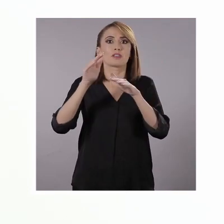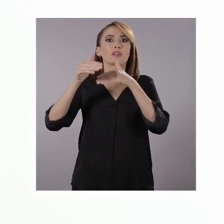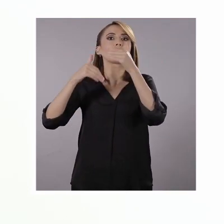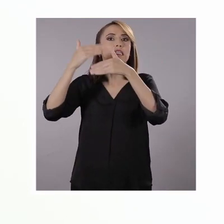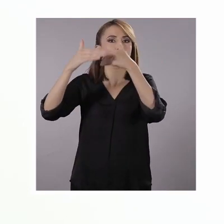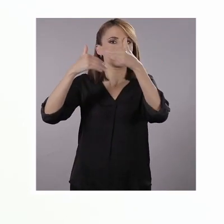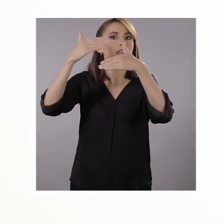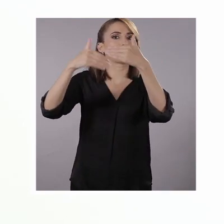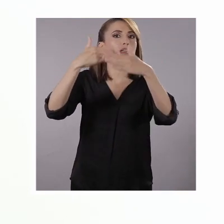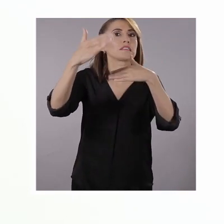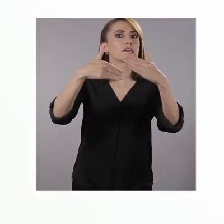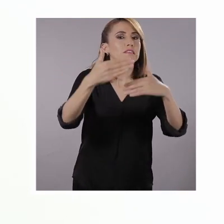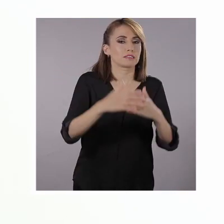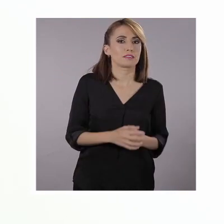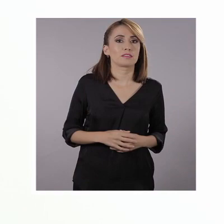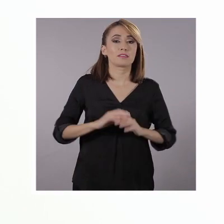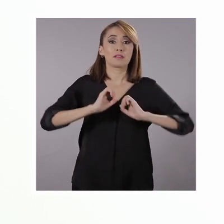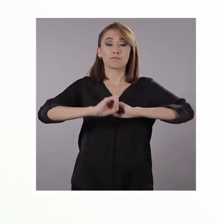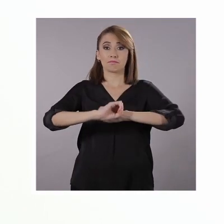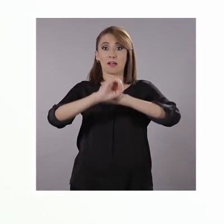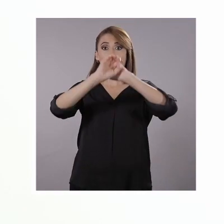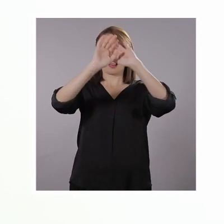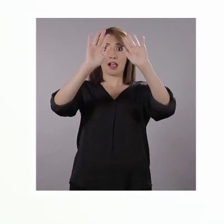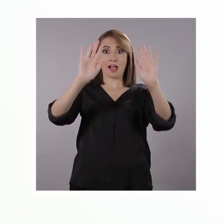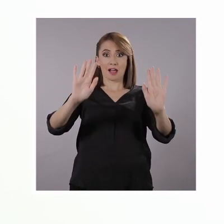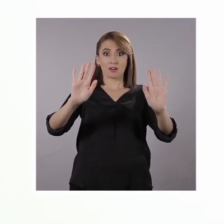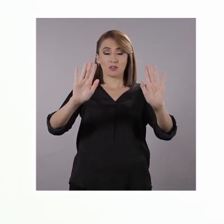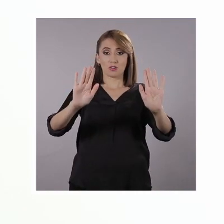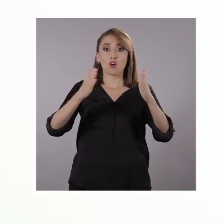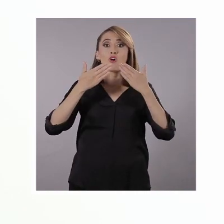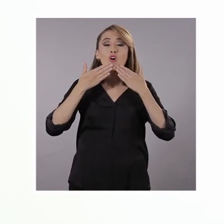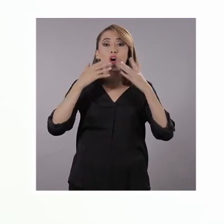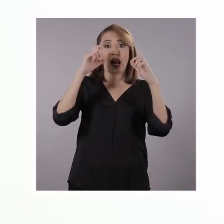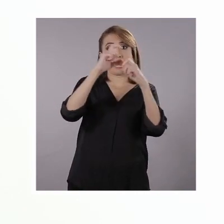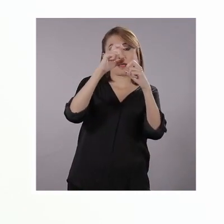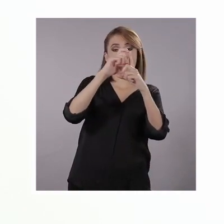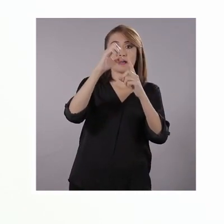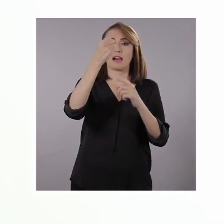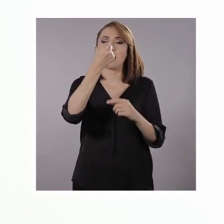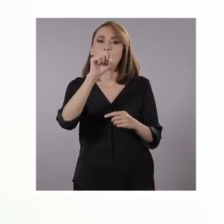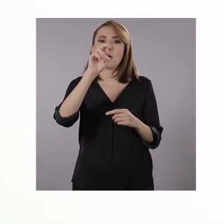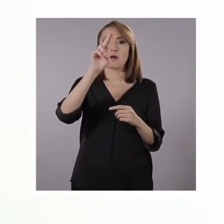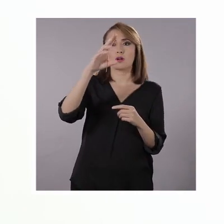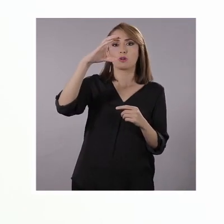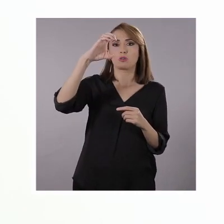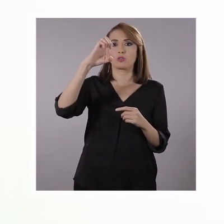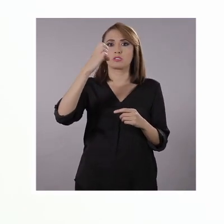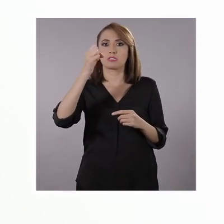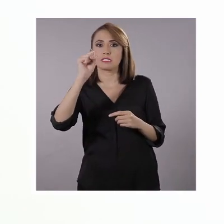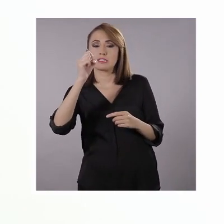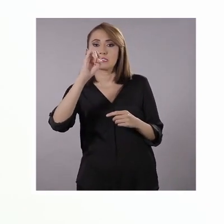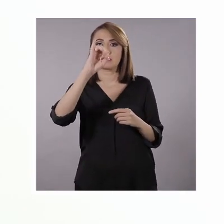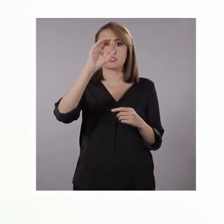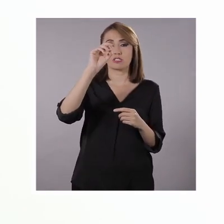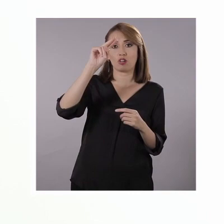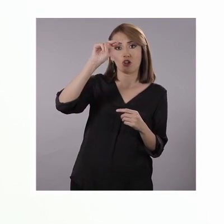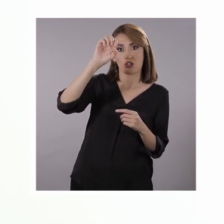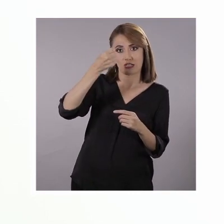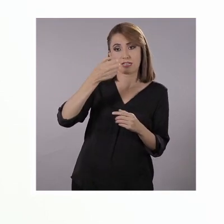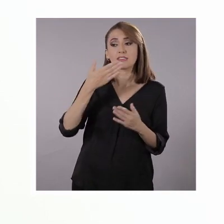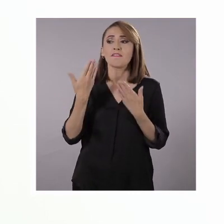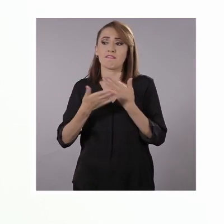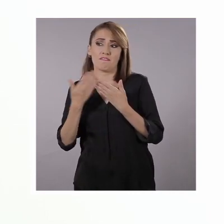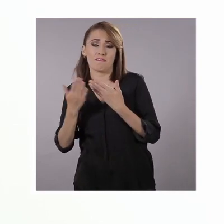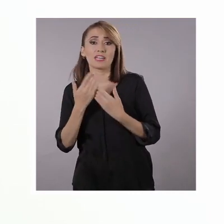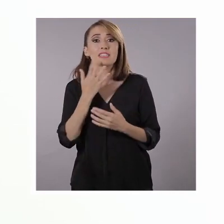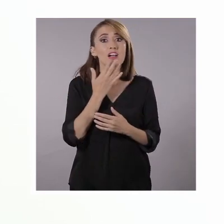Y así sucesivamente. Creo que ha quedado súper claro. Yo lo tengo clarísimo, profe. Está fácil, ¿verdad?